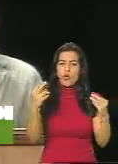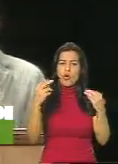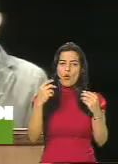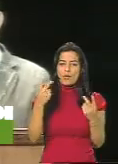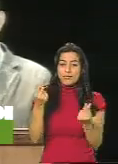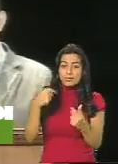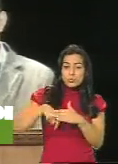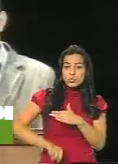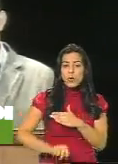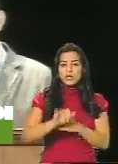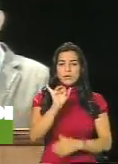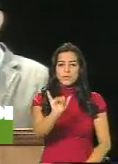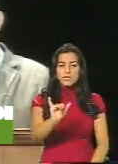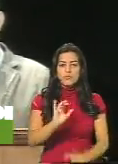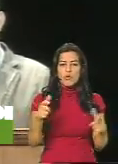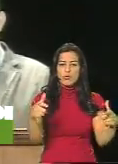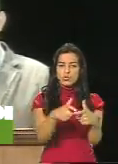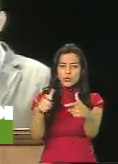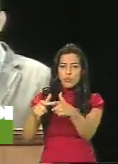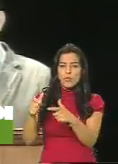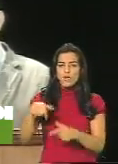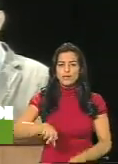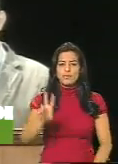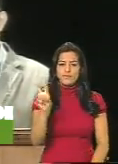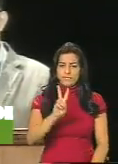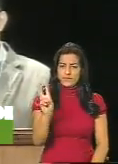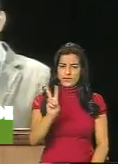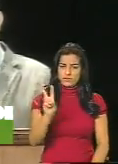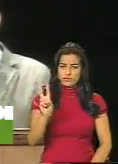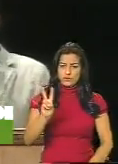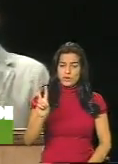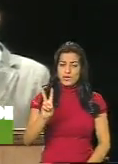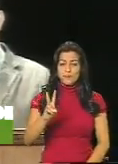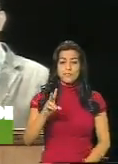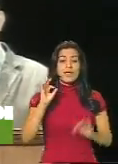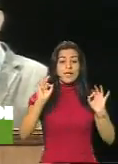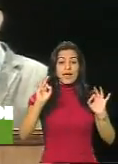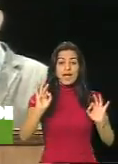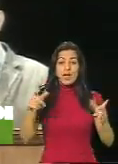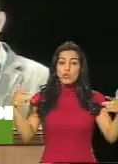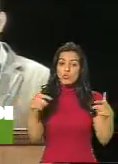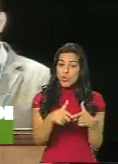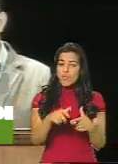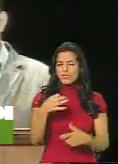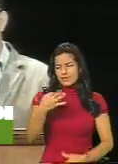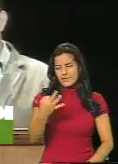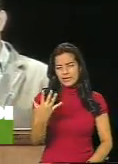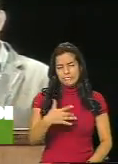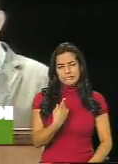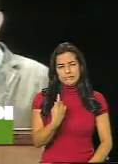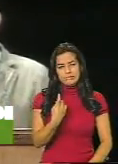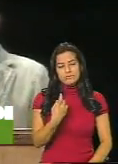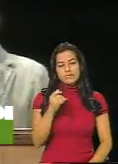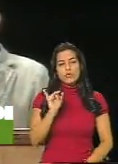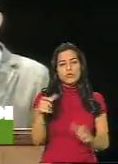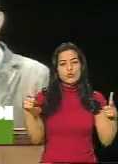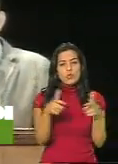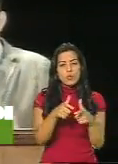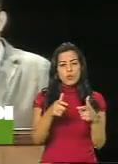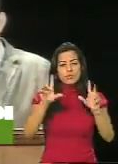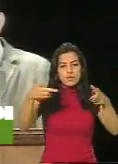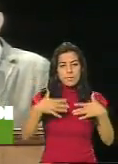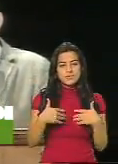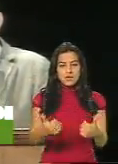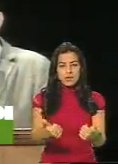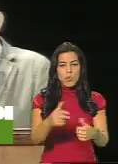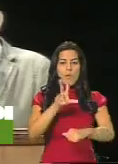adquisitivo, de todos los sectores de la vida nacional y especialmente un sector tan sensible como es el sector de la salud, tanto